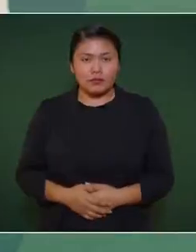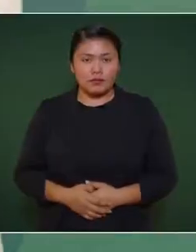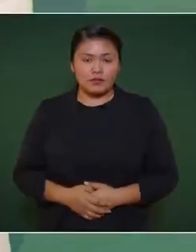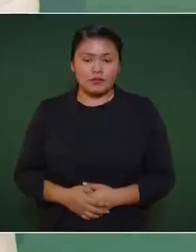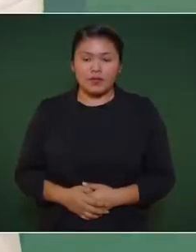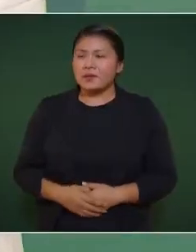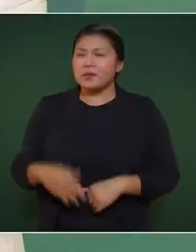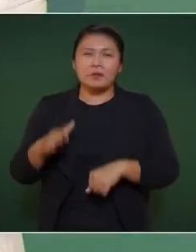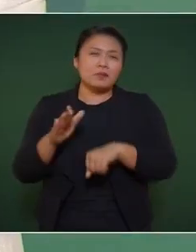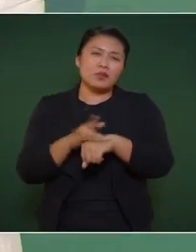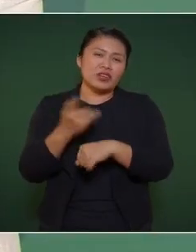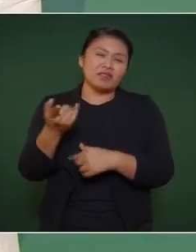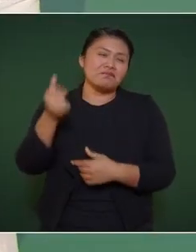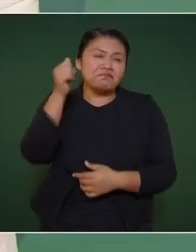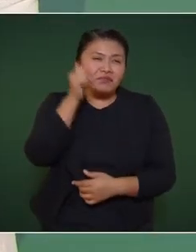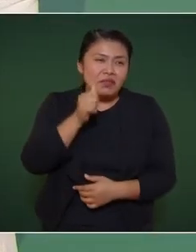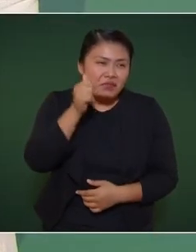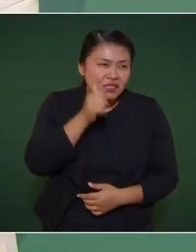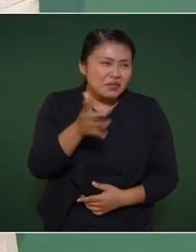nociva